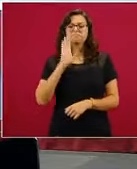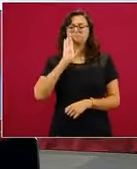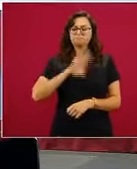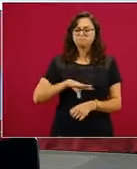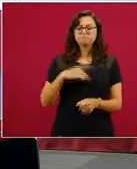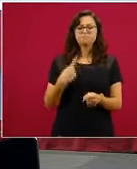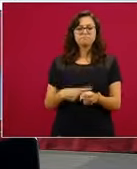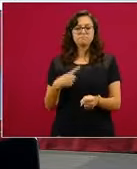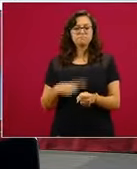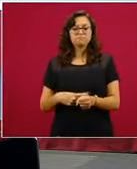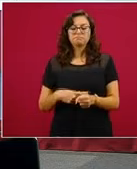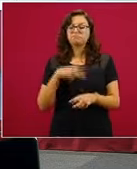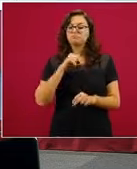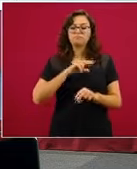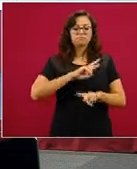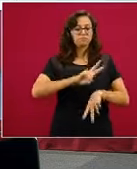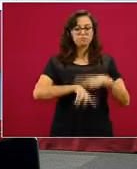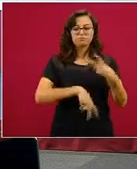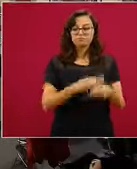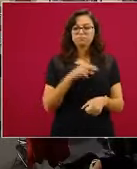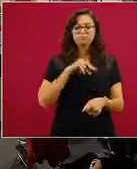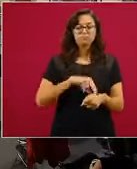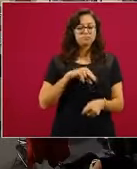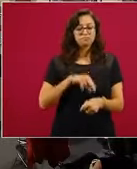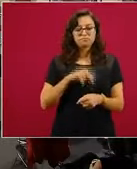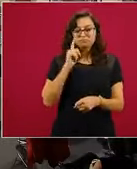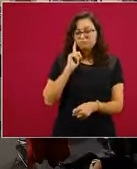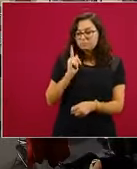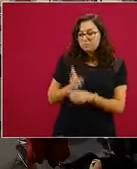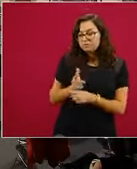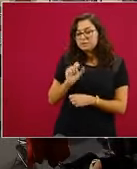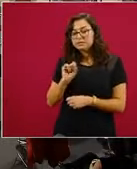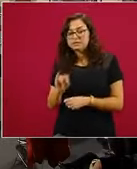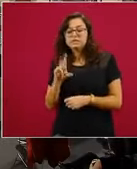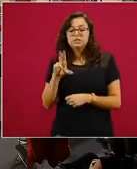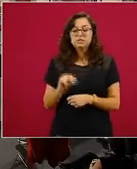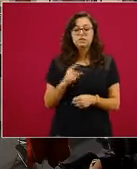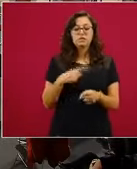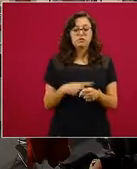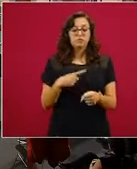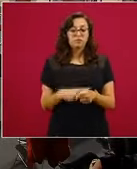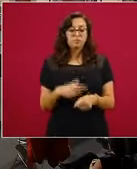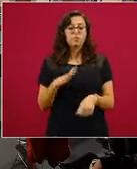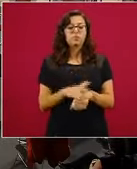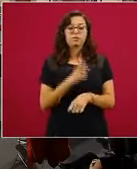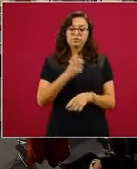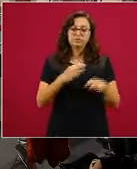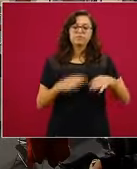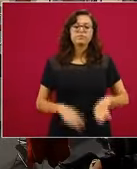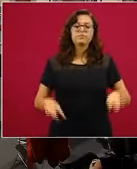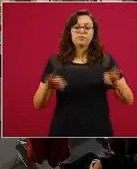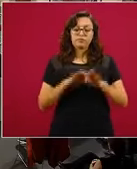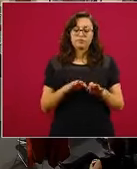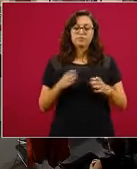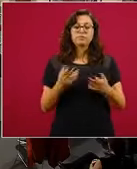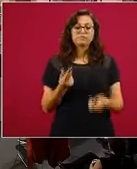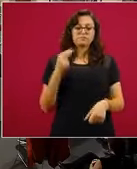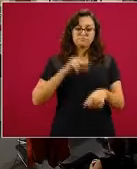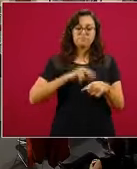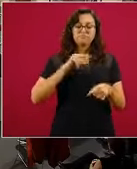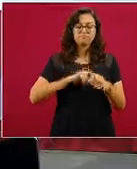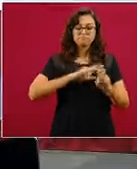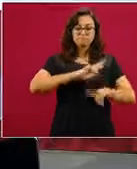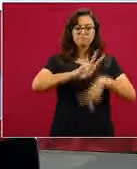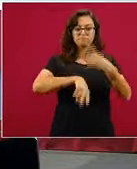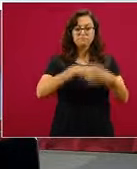síntomas y que no ha solicitado la atención para ser diagnosticado. Entonces, acudamos a nuestro centro de salud en búsqueda de